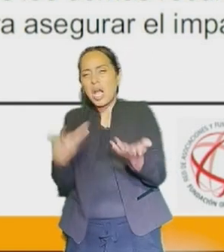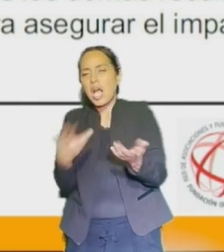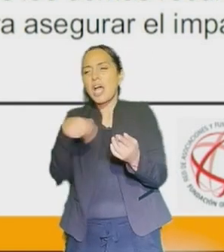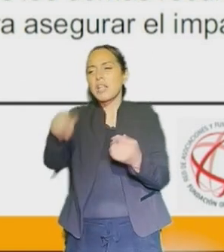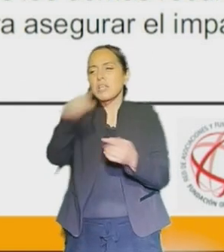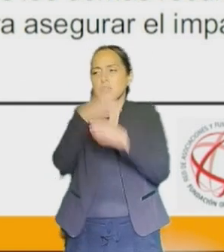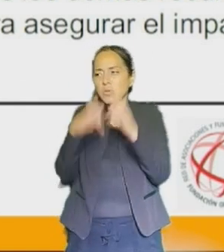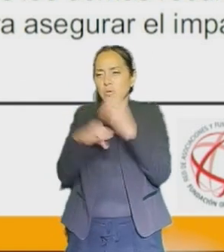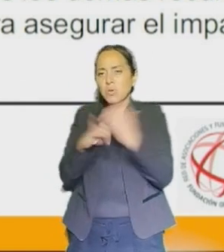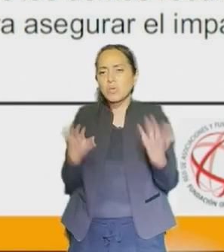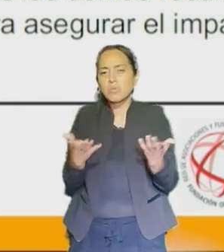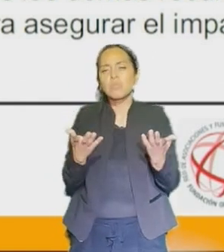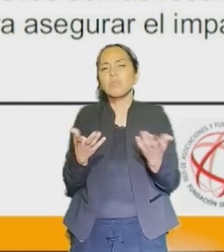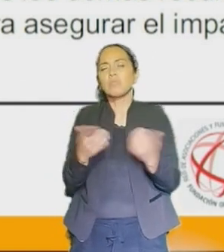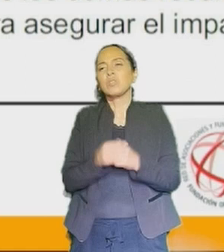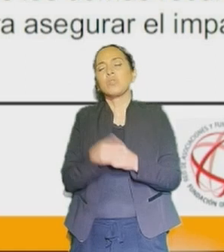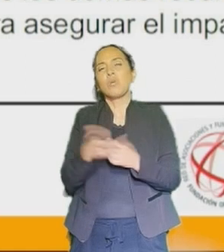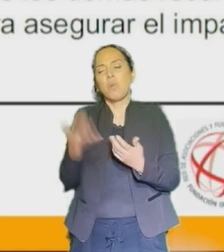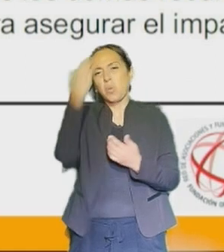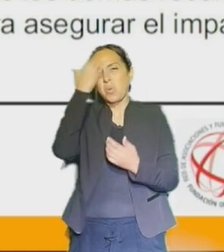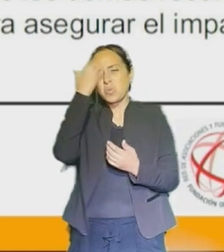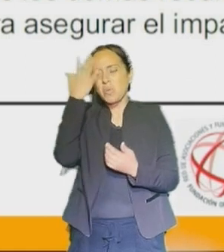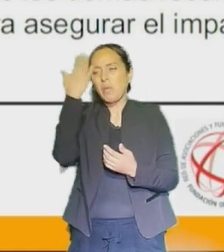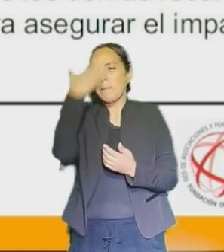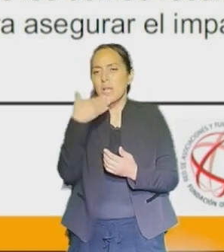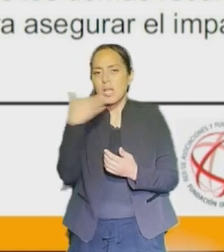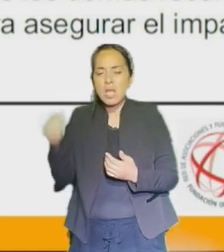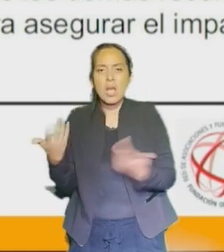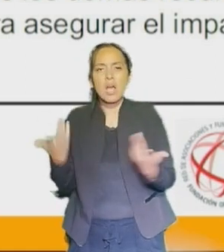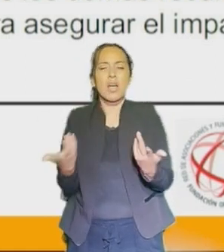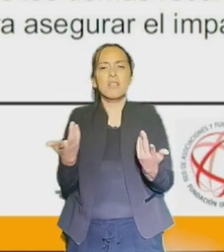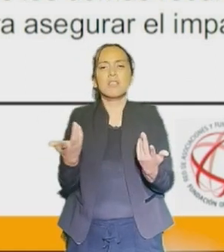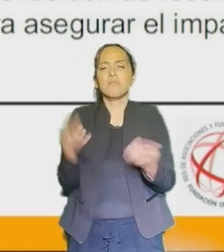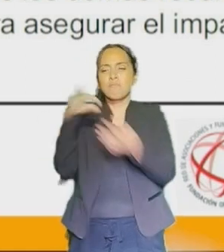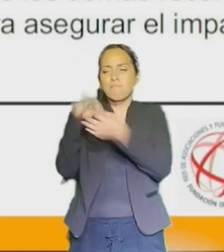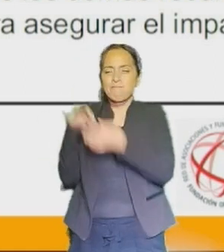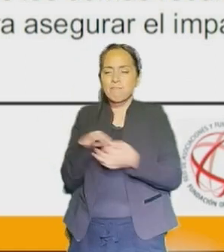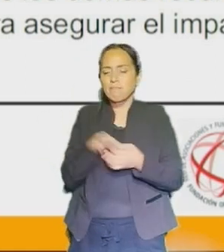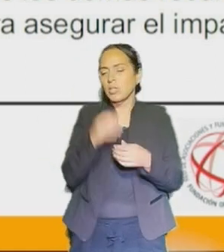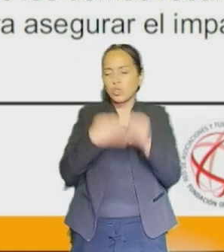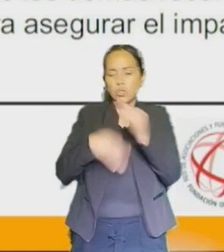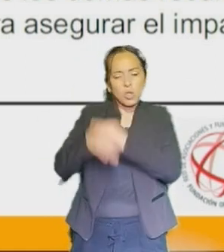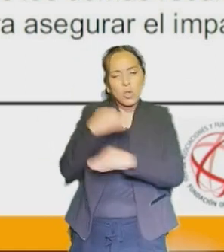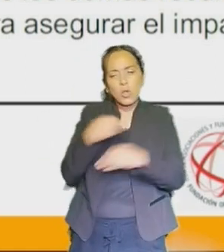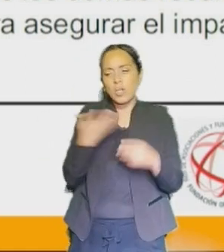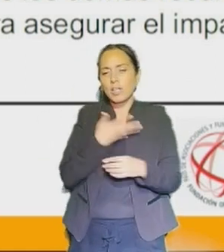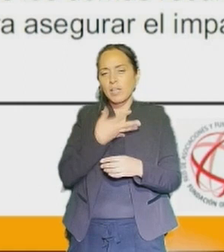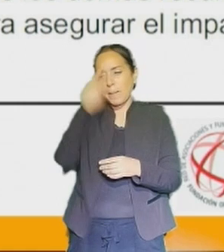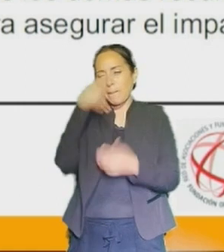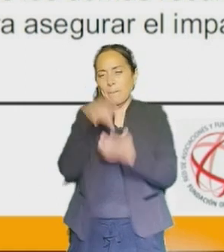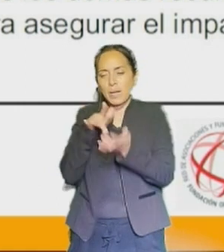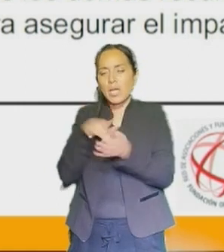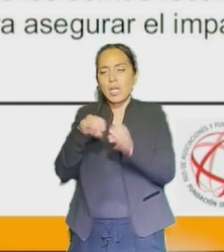etcétera. Recursos intelectuales como conocimientos, habilidades, gestión de alianzas, etcétera, etcétera. Equipo de